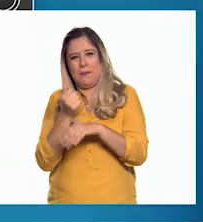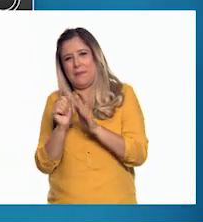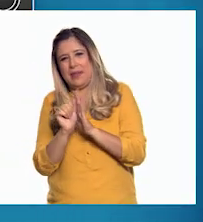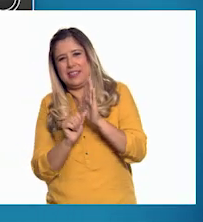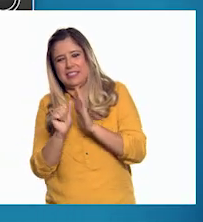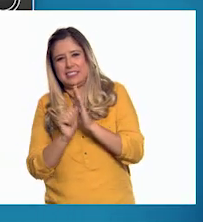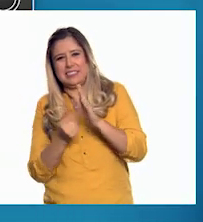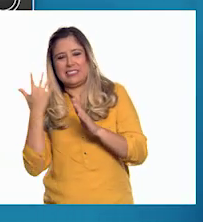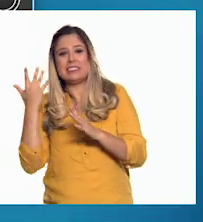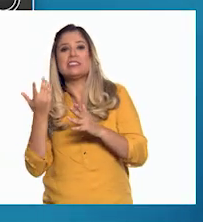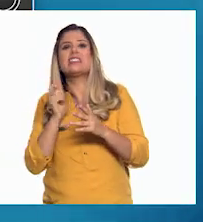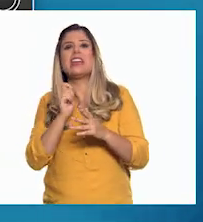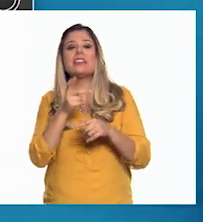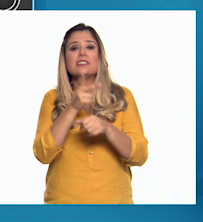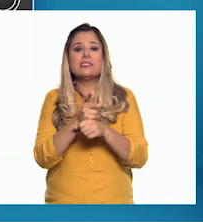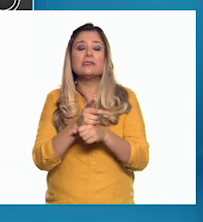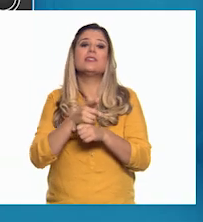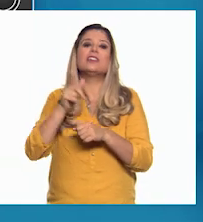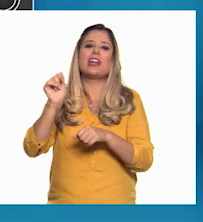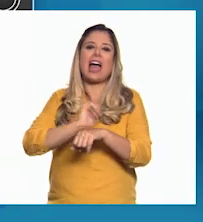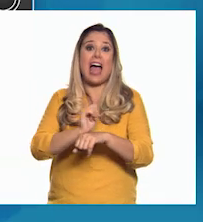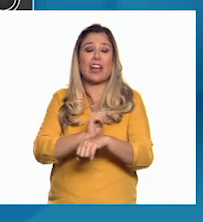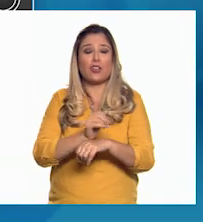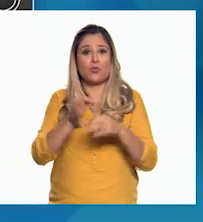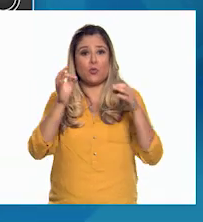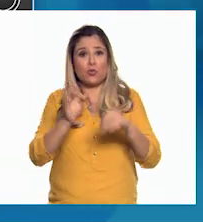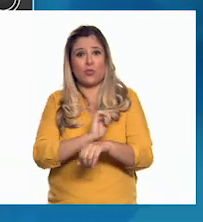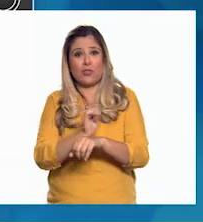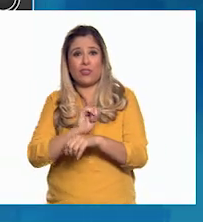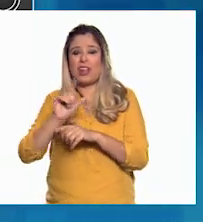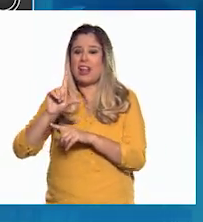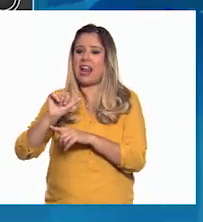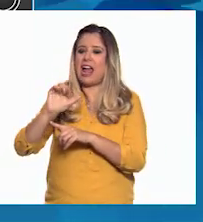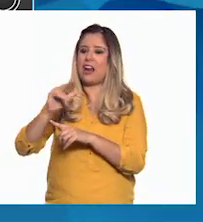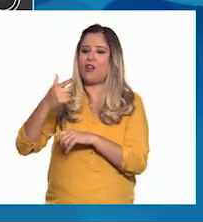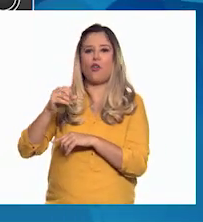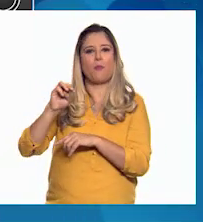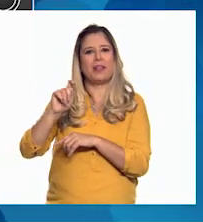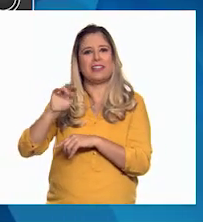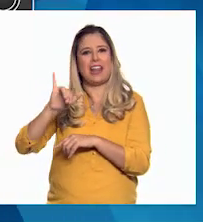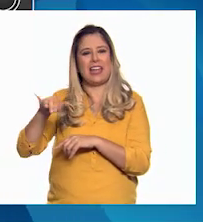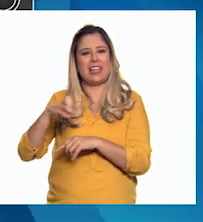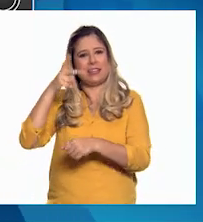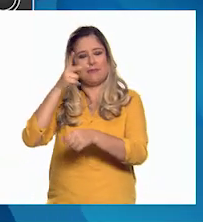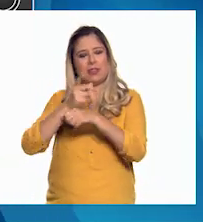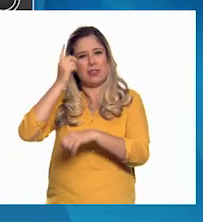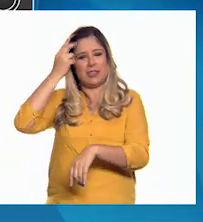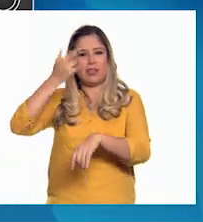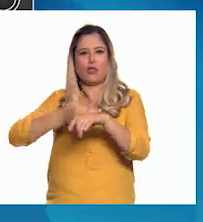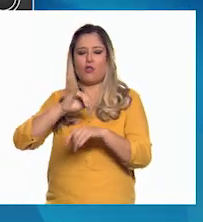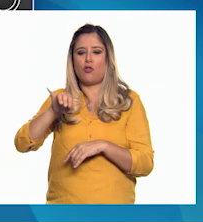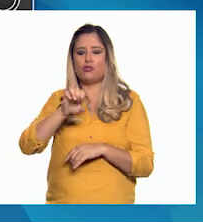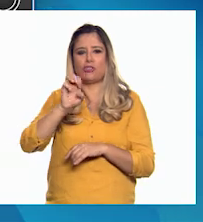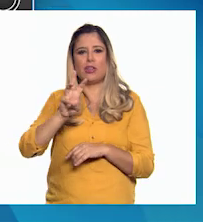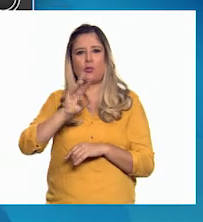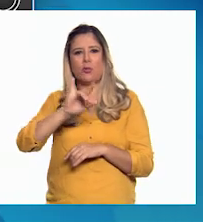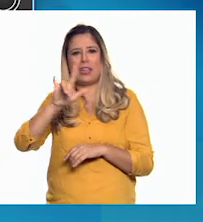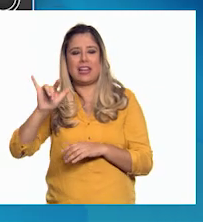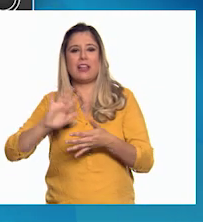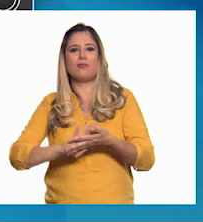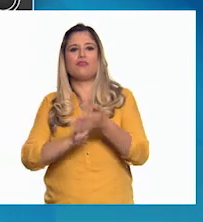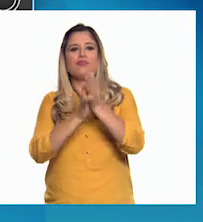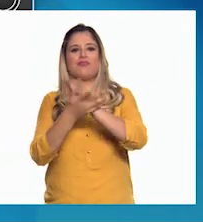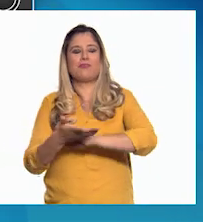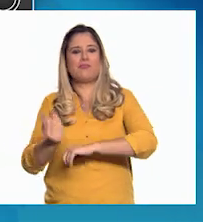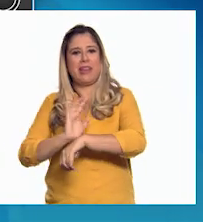¿En animación? Con actores. Con actores. ¿Un largometraje? Un largometraje dirigida por José Buil y producido por Marisa